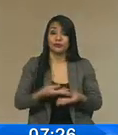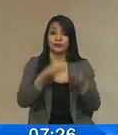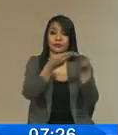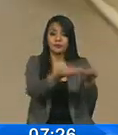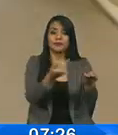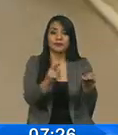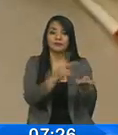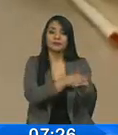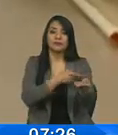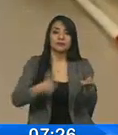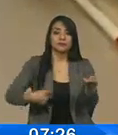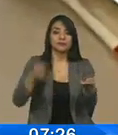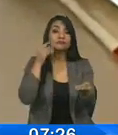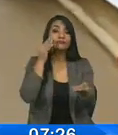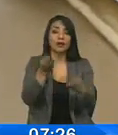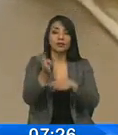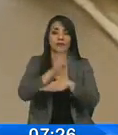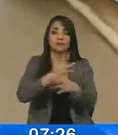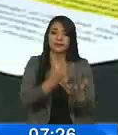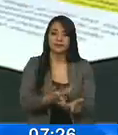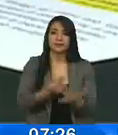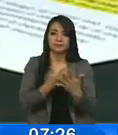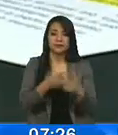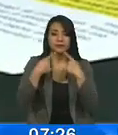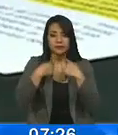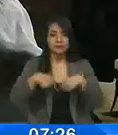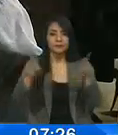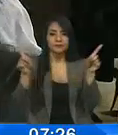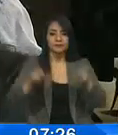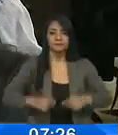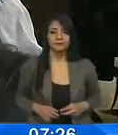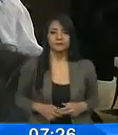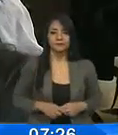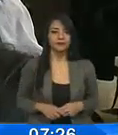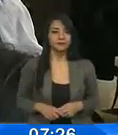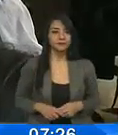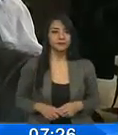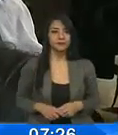presidenta de la Asamblea, a la espera de su convocatoria. Informó Javier Gallo.